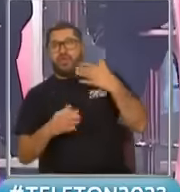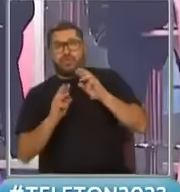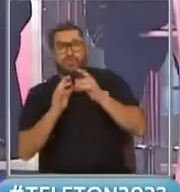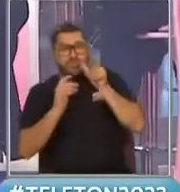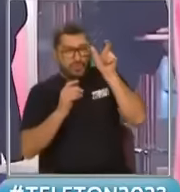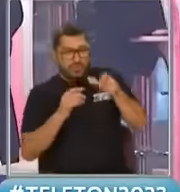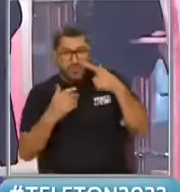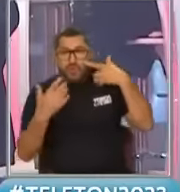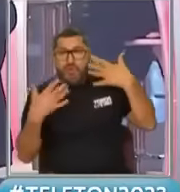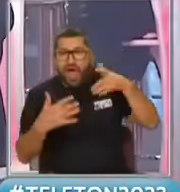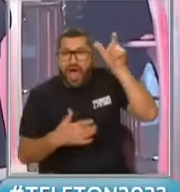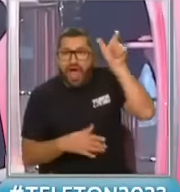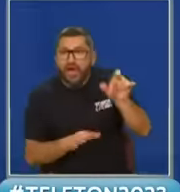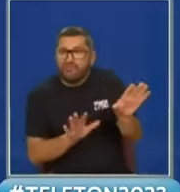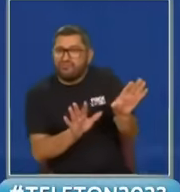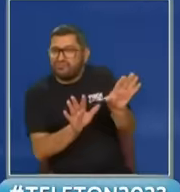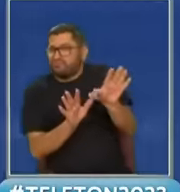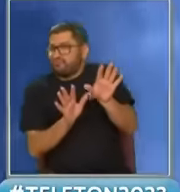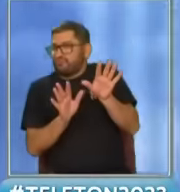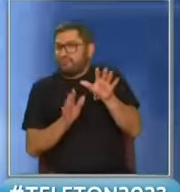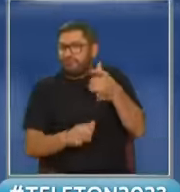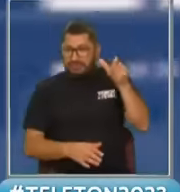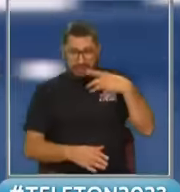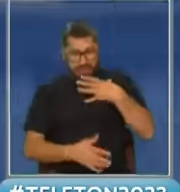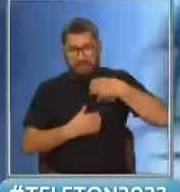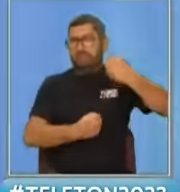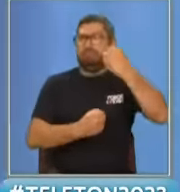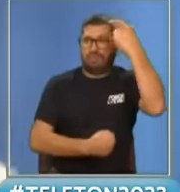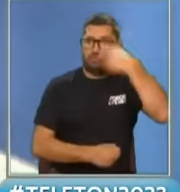¡Oh! Oye, este me rasca, me viola. Ya.